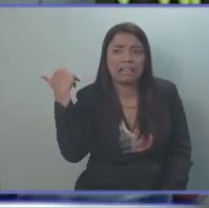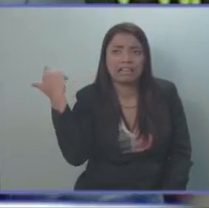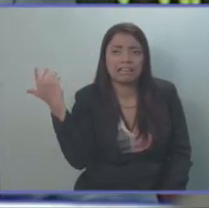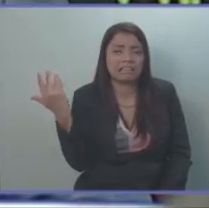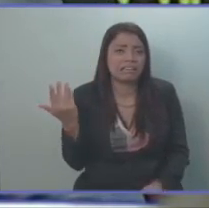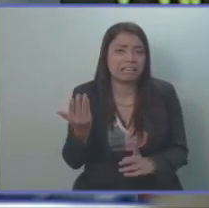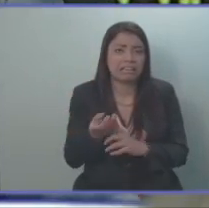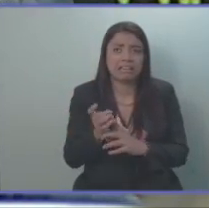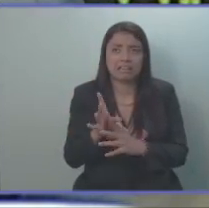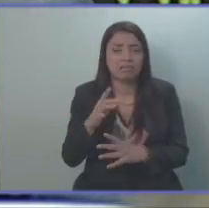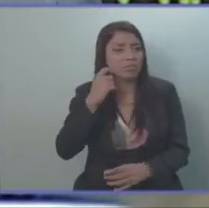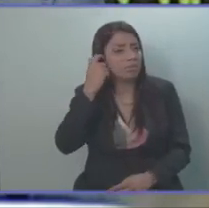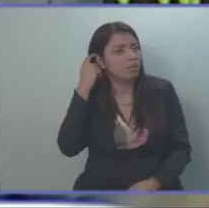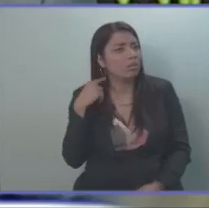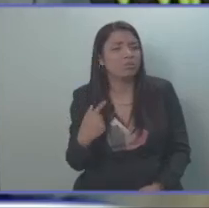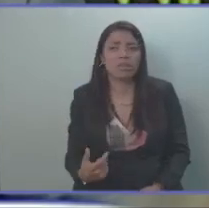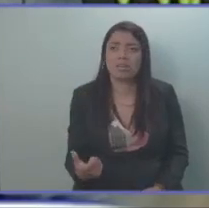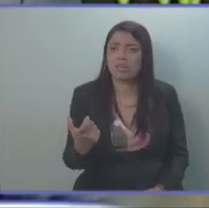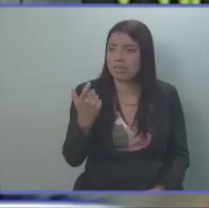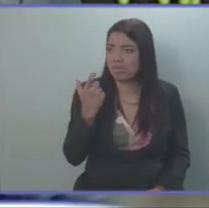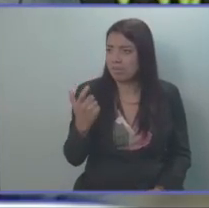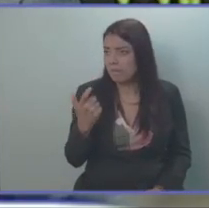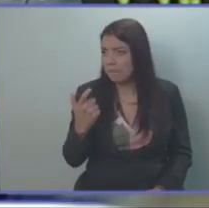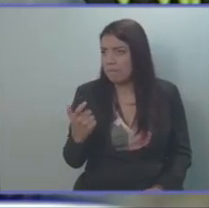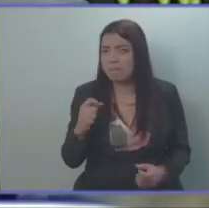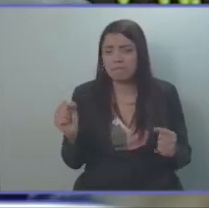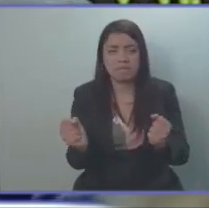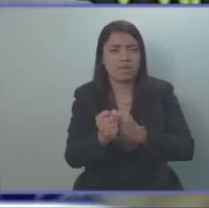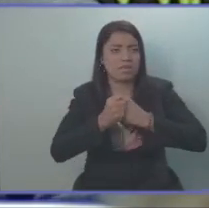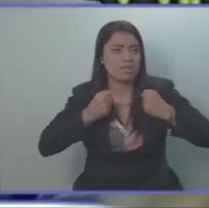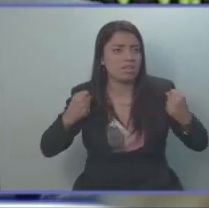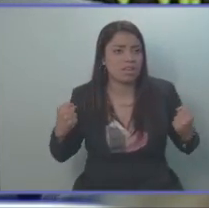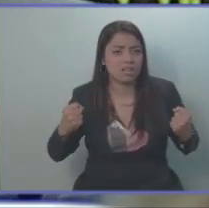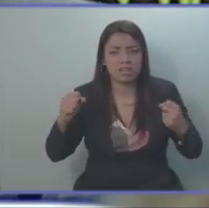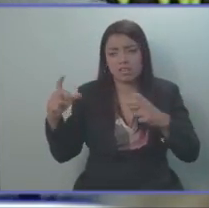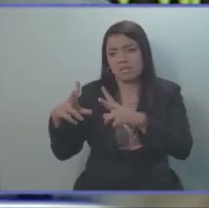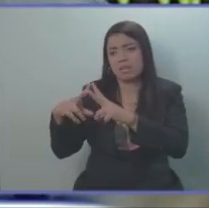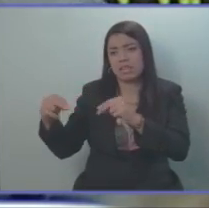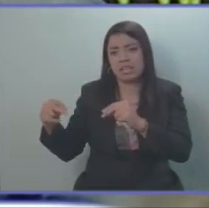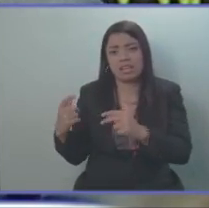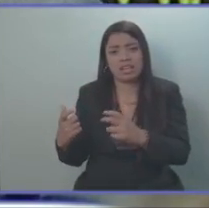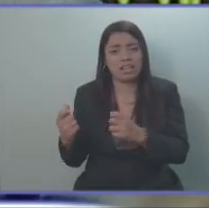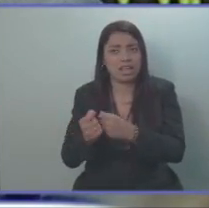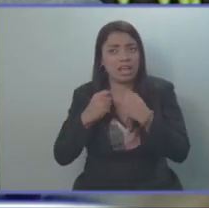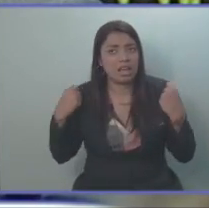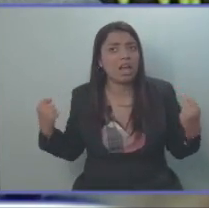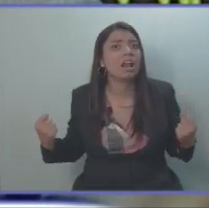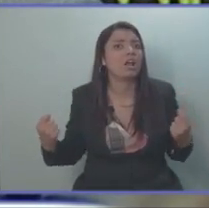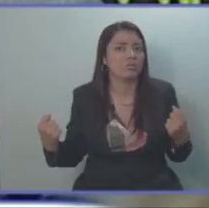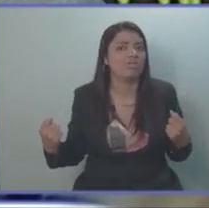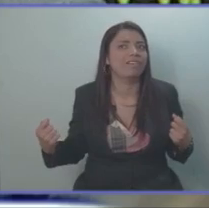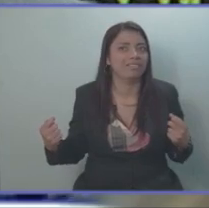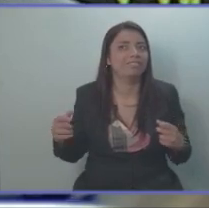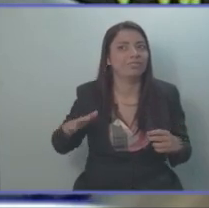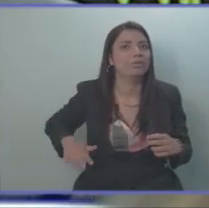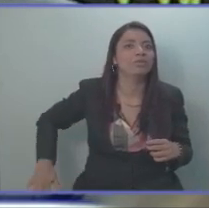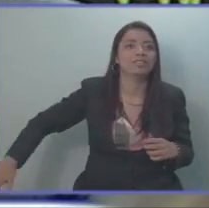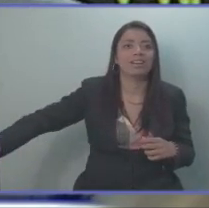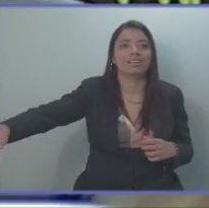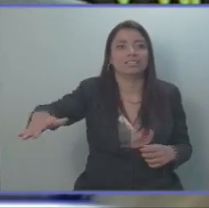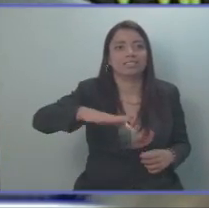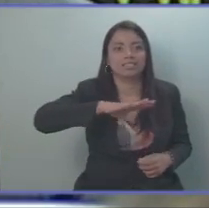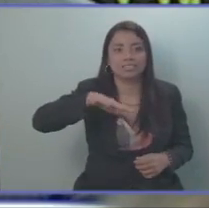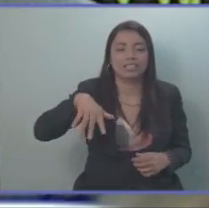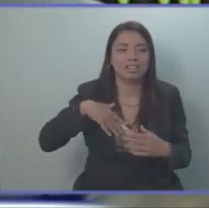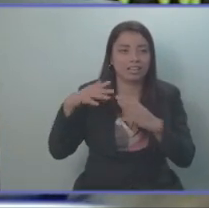ser multimillonario y convertir en una hacienda Nicaragua, una hacienda bien grande. Y el